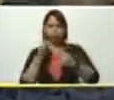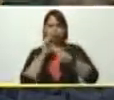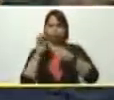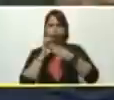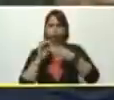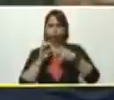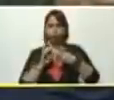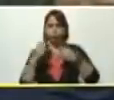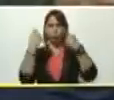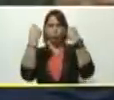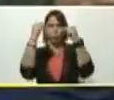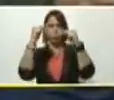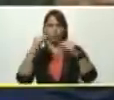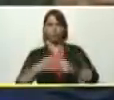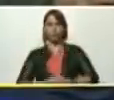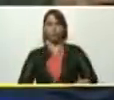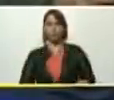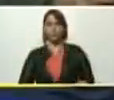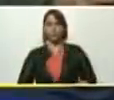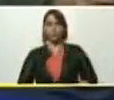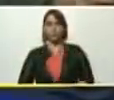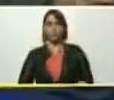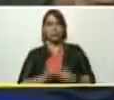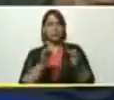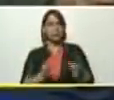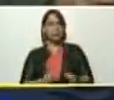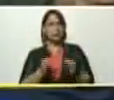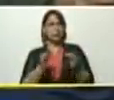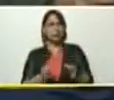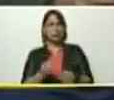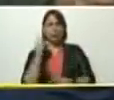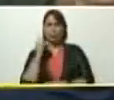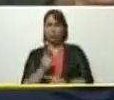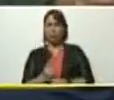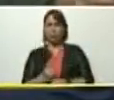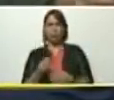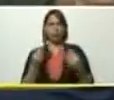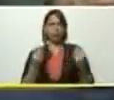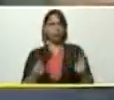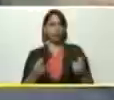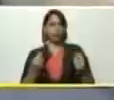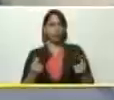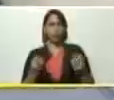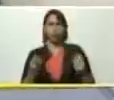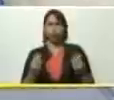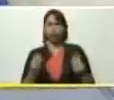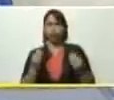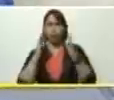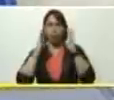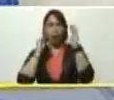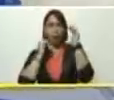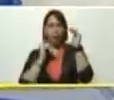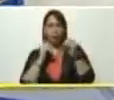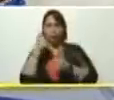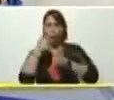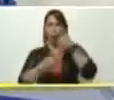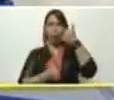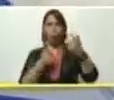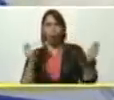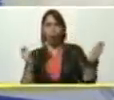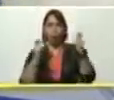esta etapa. Siempre hay que estar muy atento a los cambios